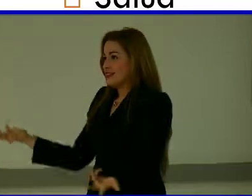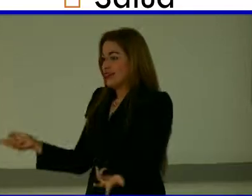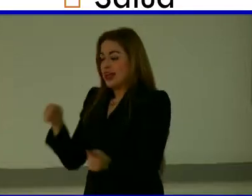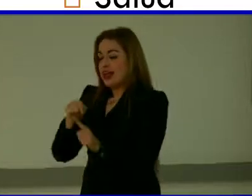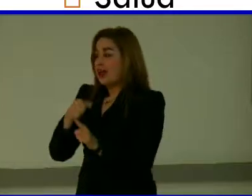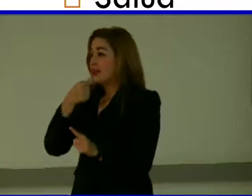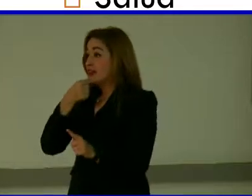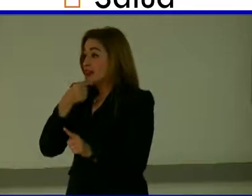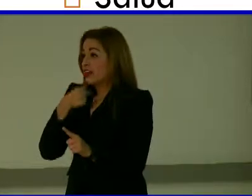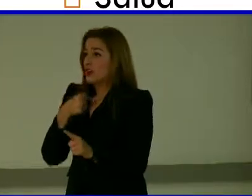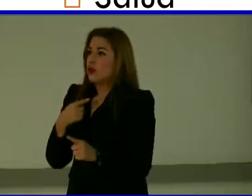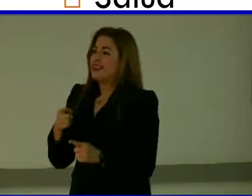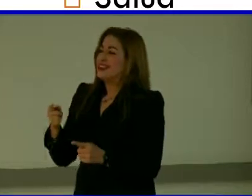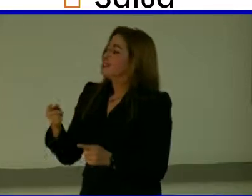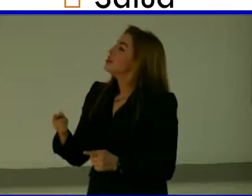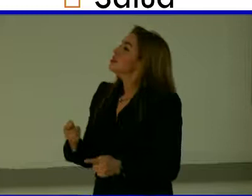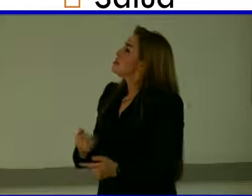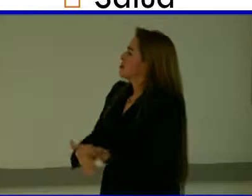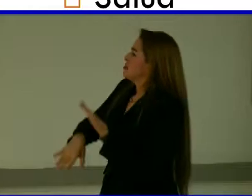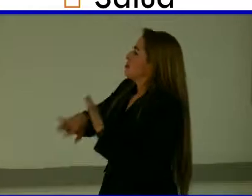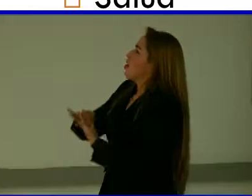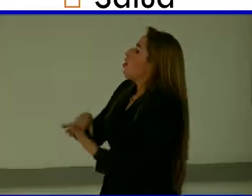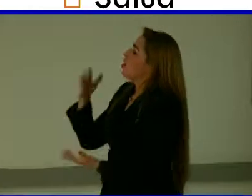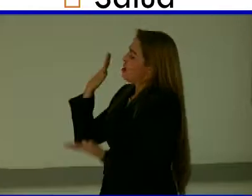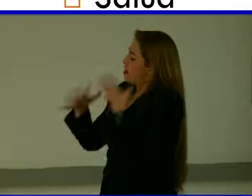niño desafiante te oyó,